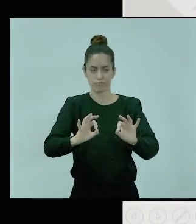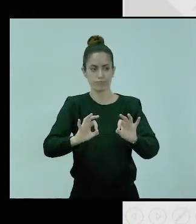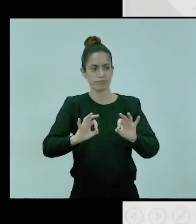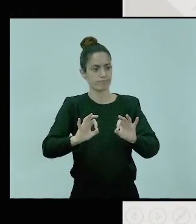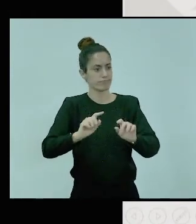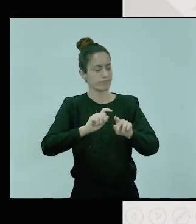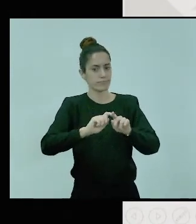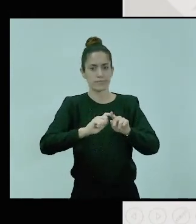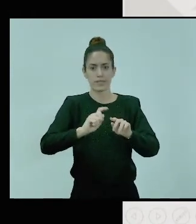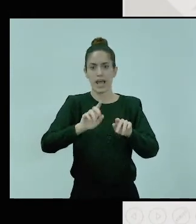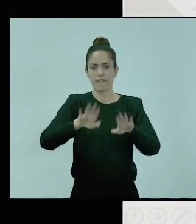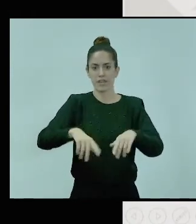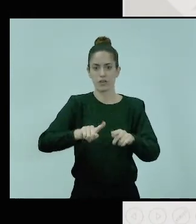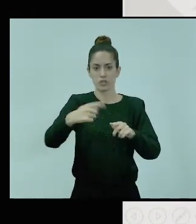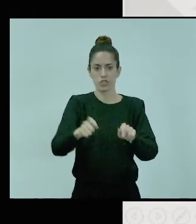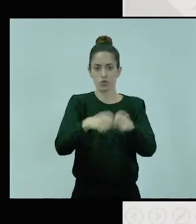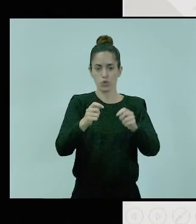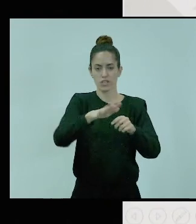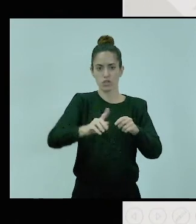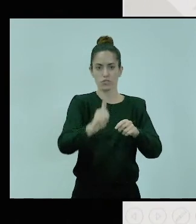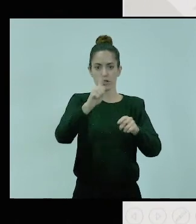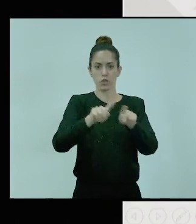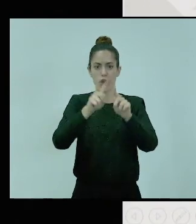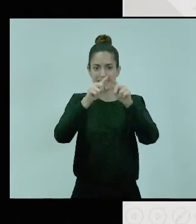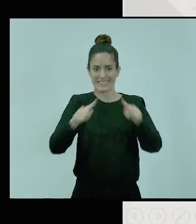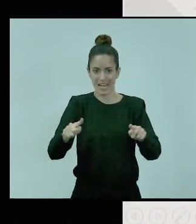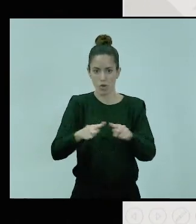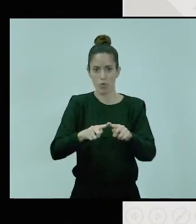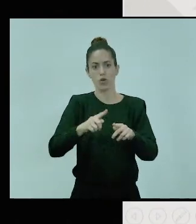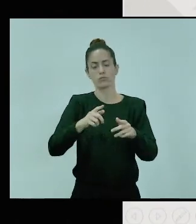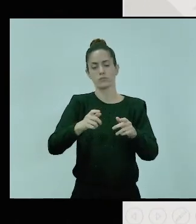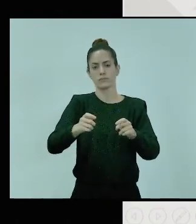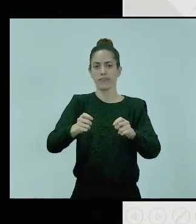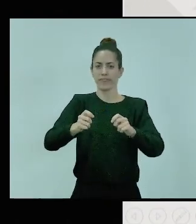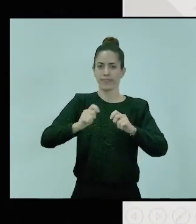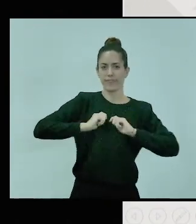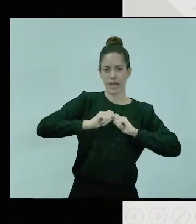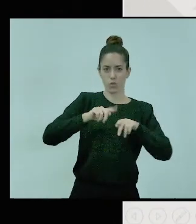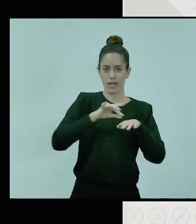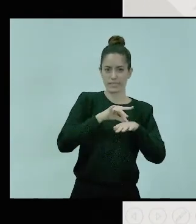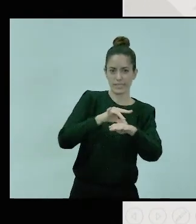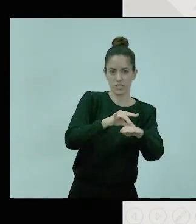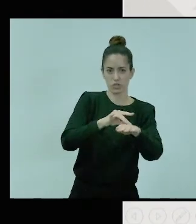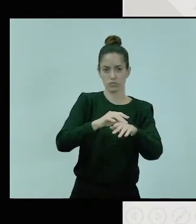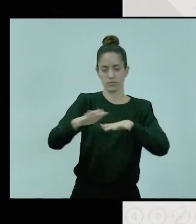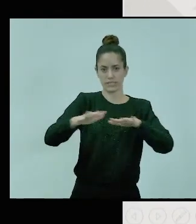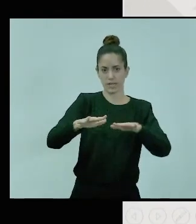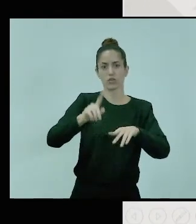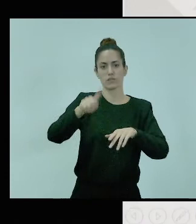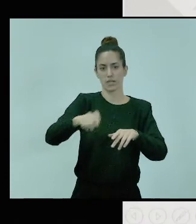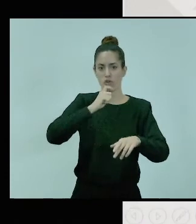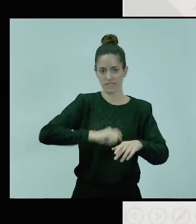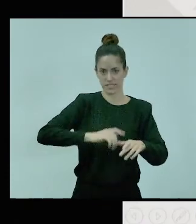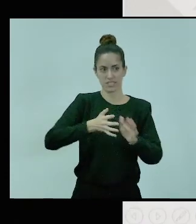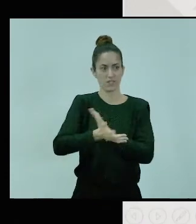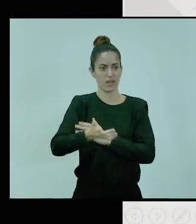que se produce en la rotura de las partes superiores en triángulo y que también nos está dando una dirección de vibración del terreno.